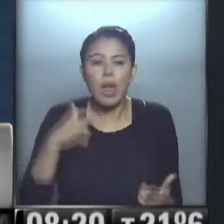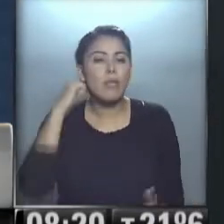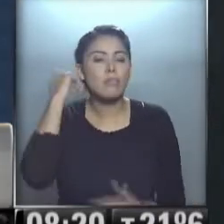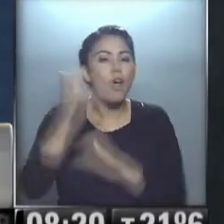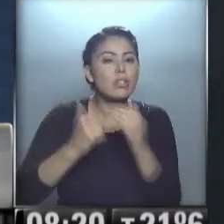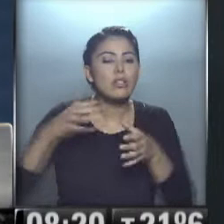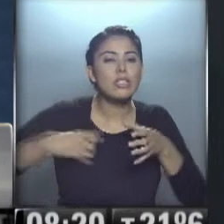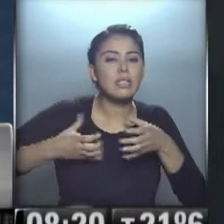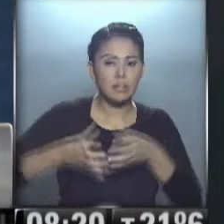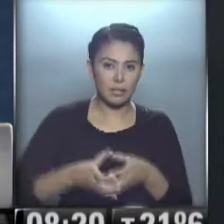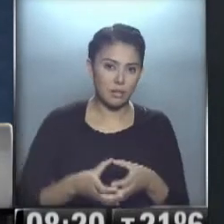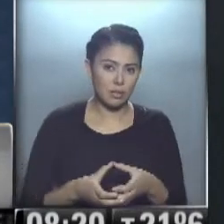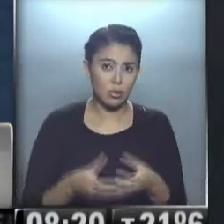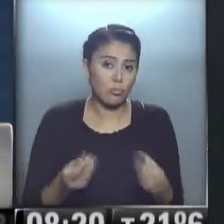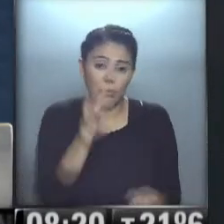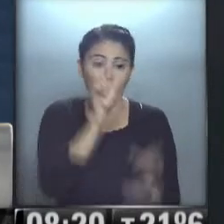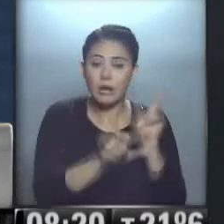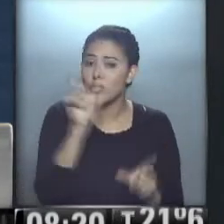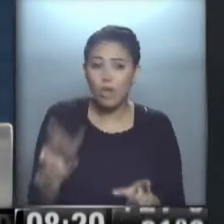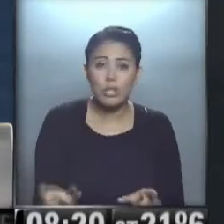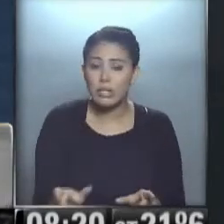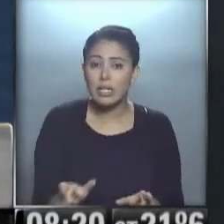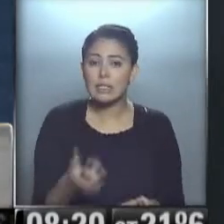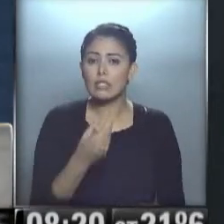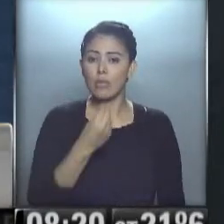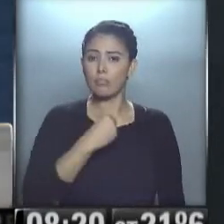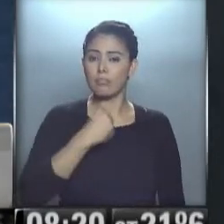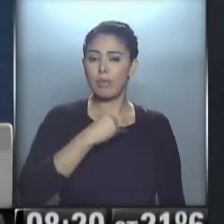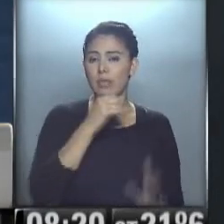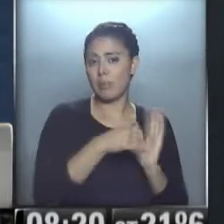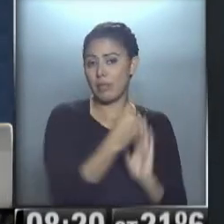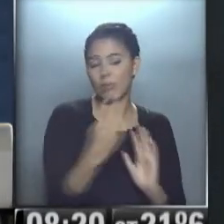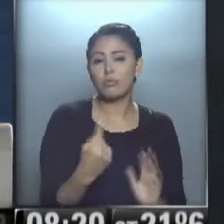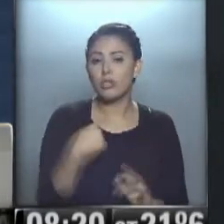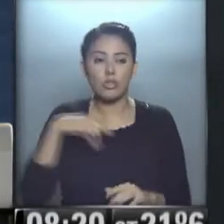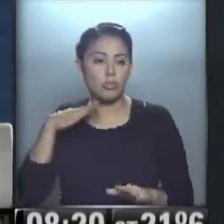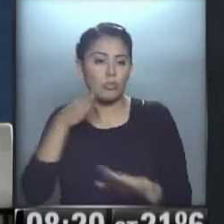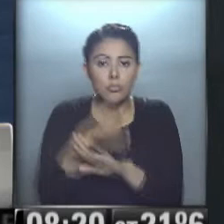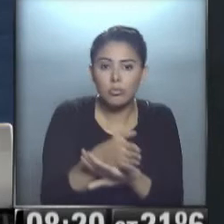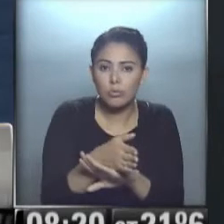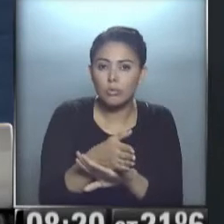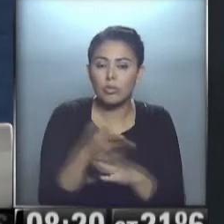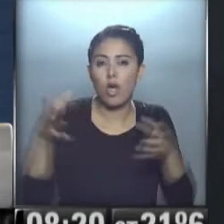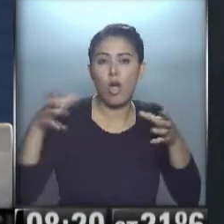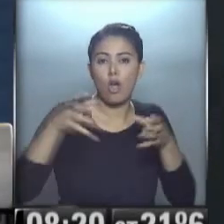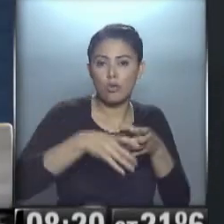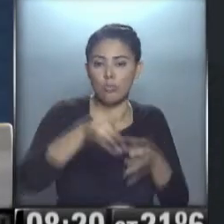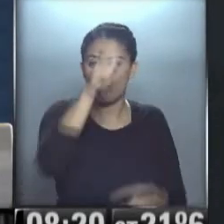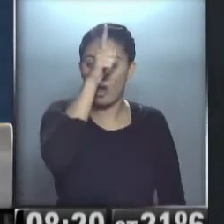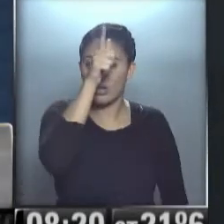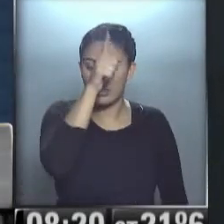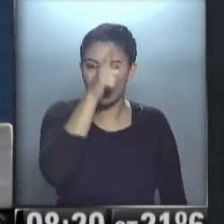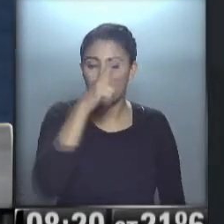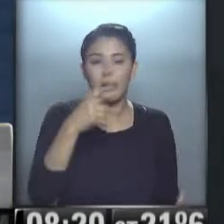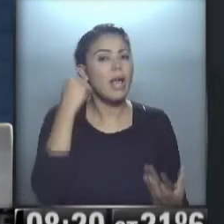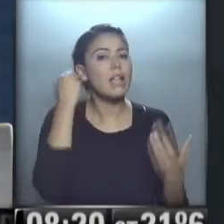sindicalización por tratarse de personas que con una vocación de servicio determinada ingresan a una fuerza de carácter policial para prestar